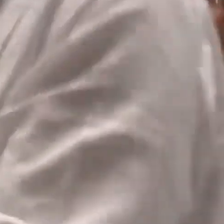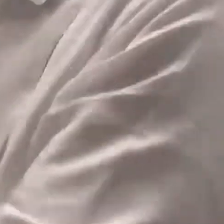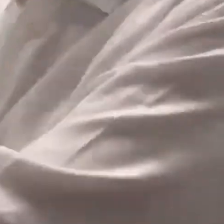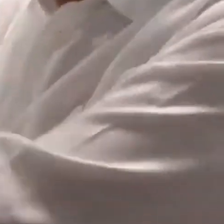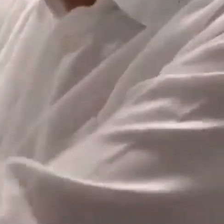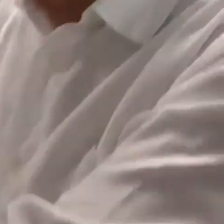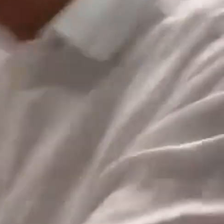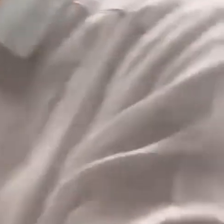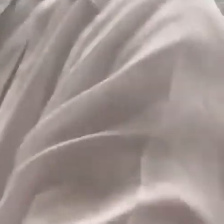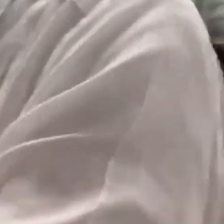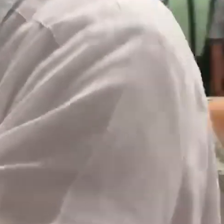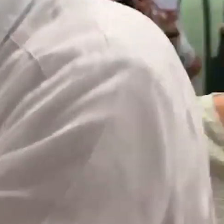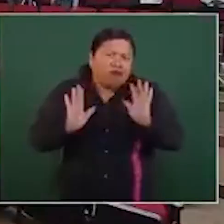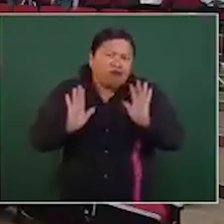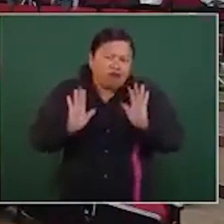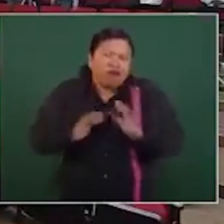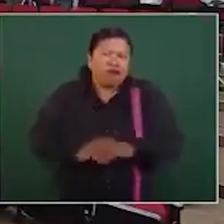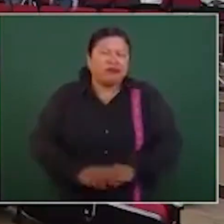que ya no quiere tomar.